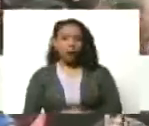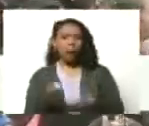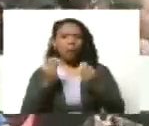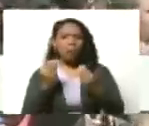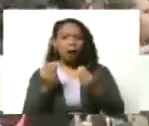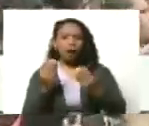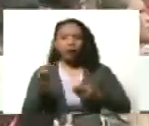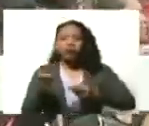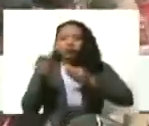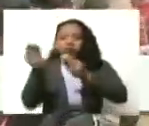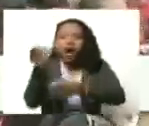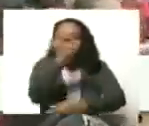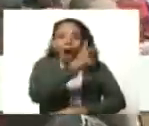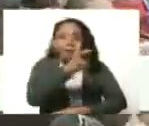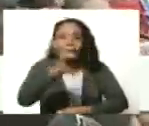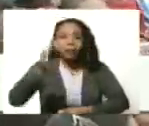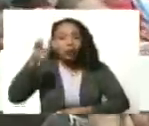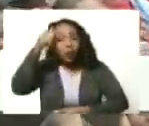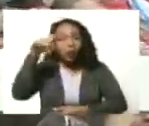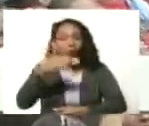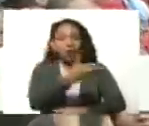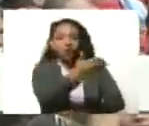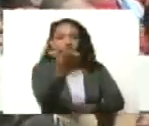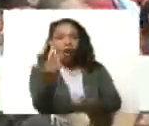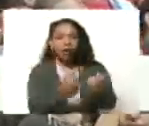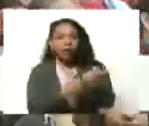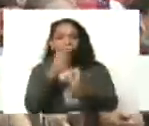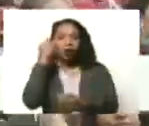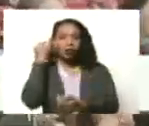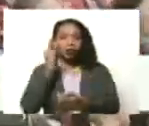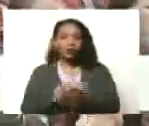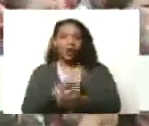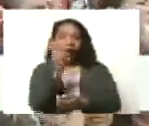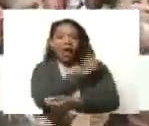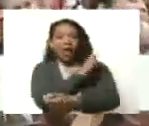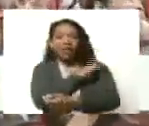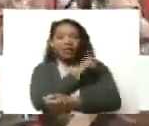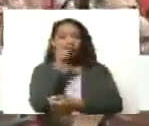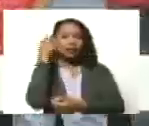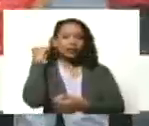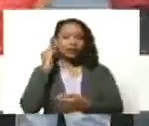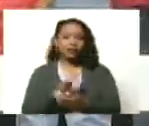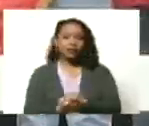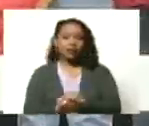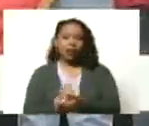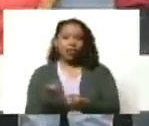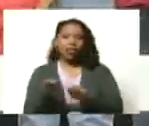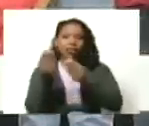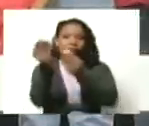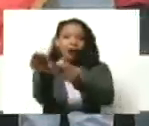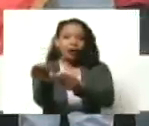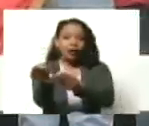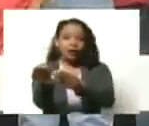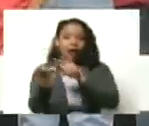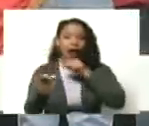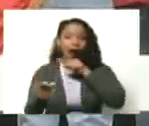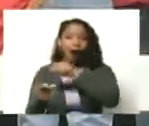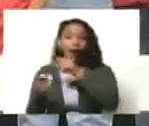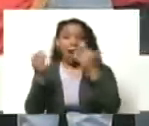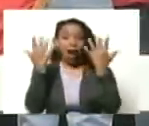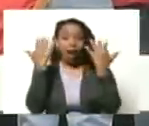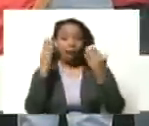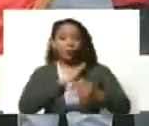dejarle a nuestra gente, a nuestro pueblo, a ustedes, hermanos y hermanas, jefes y jefas, dejarle ahí en sus